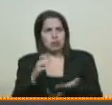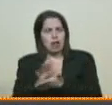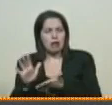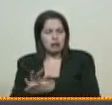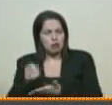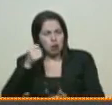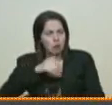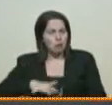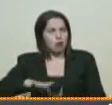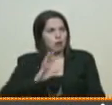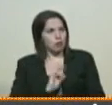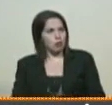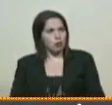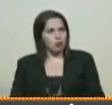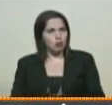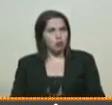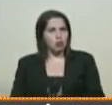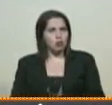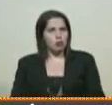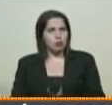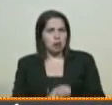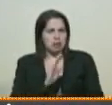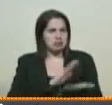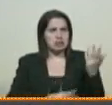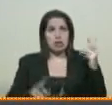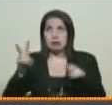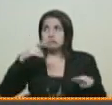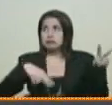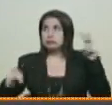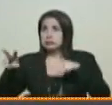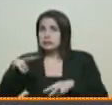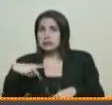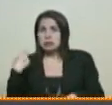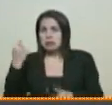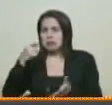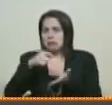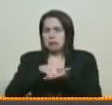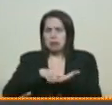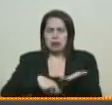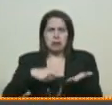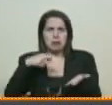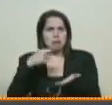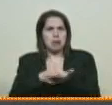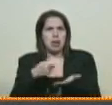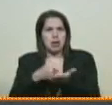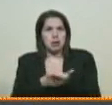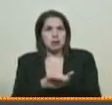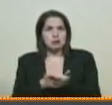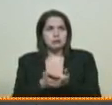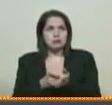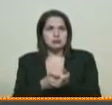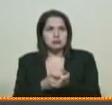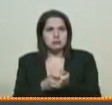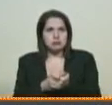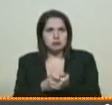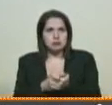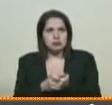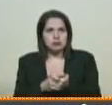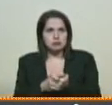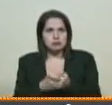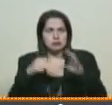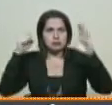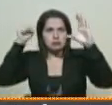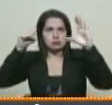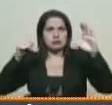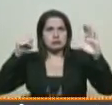sana. Y a salir por allí y solo con su tarjetica pagar el helado que se va a comer, el cine a donde va, el